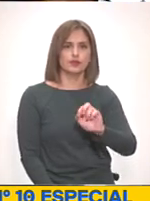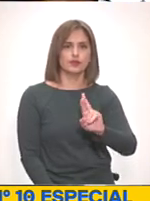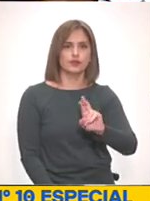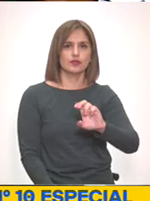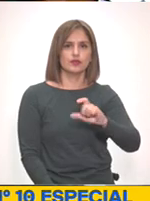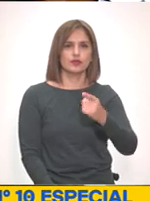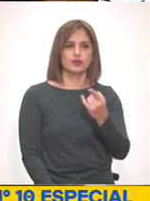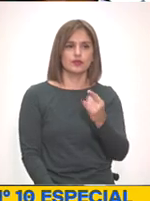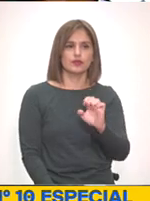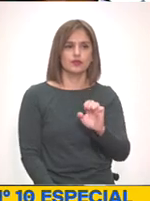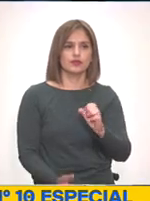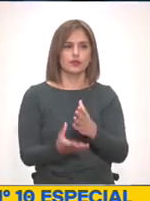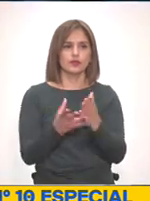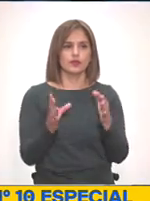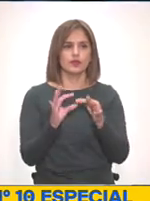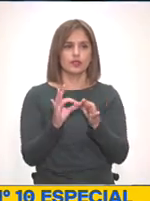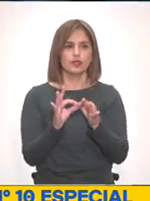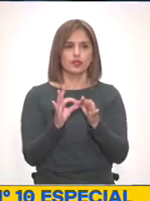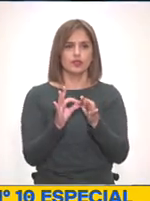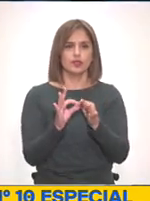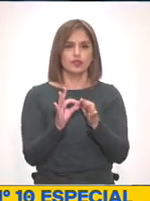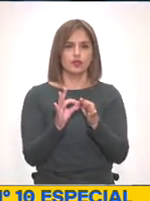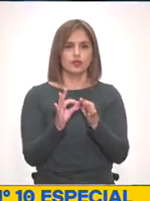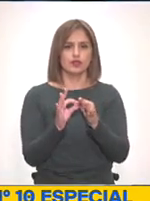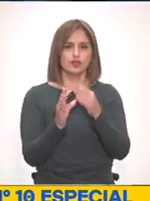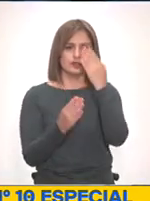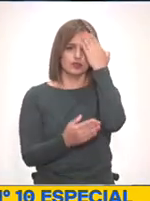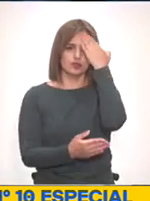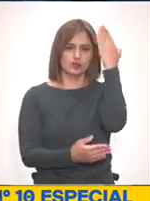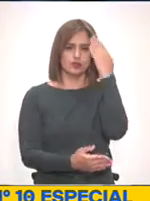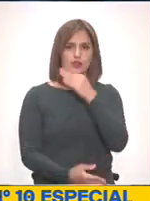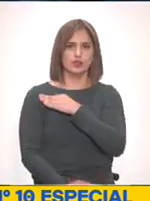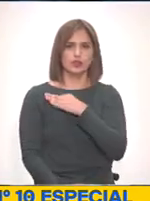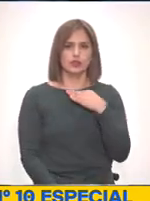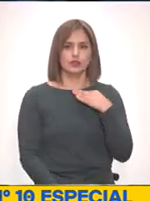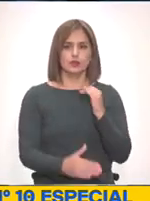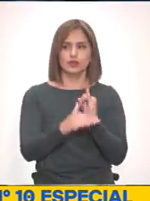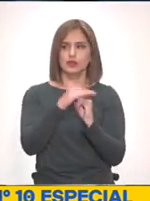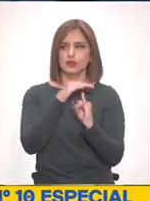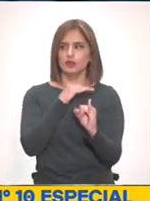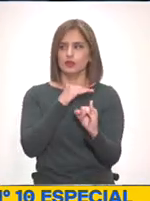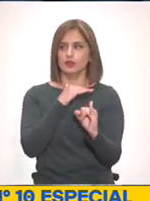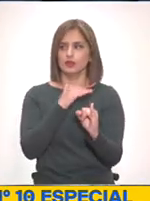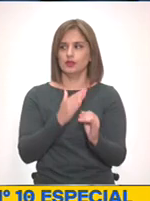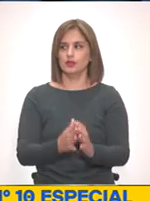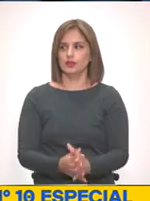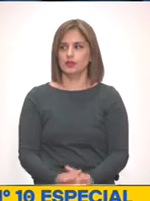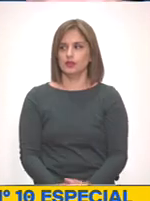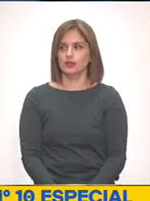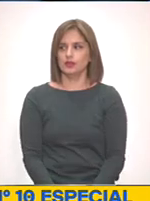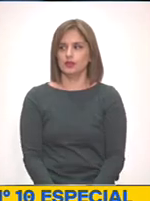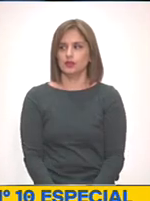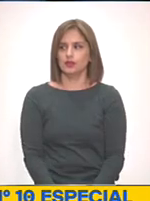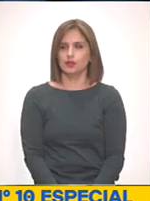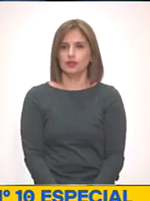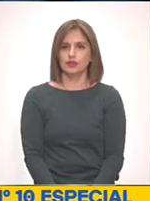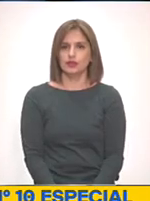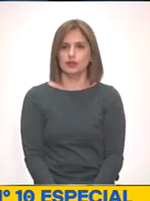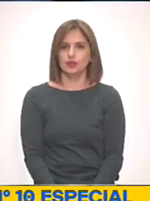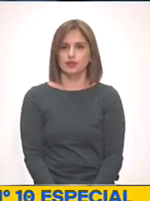Muchas gracias presidente saludar a la ministra del interior y al ministro de Justicia que nos acompañan Hoy acá en la sala